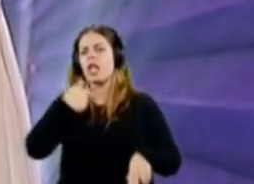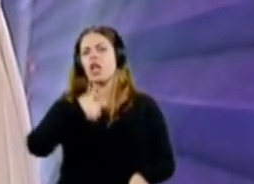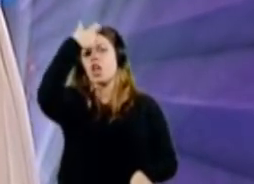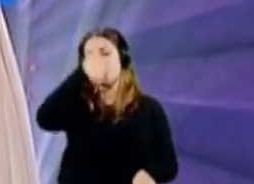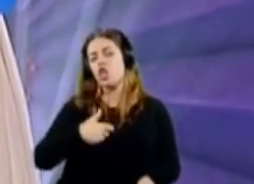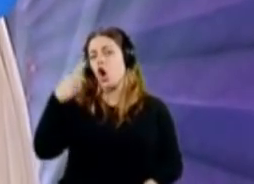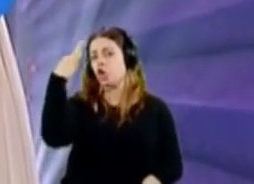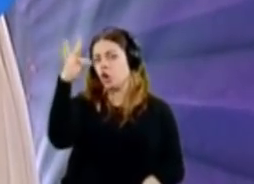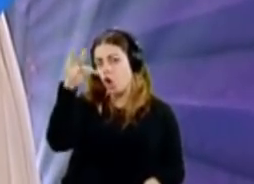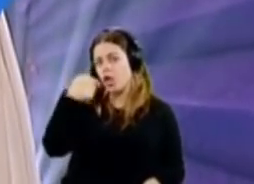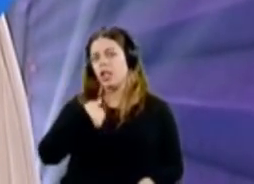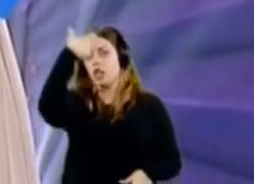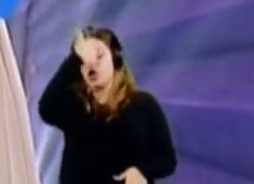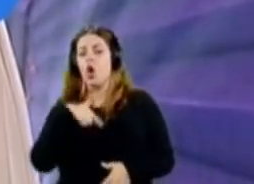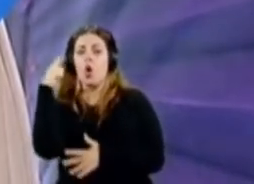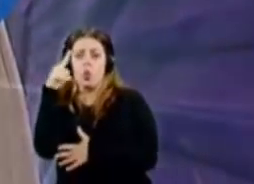Lulú, soy yo.